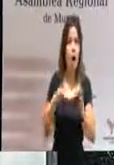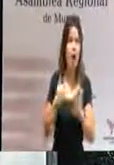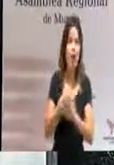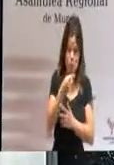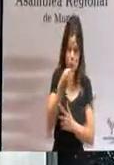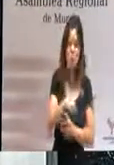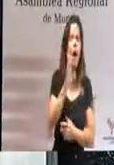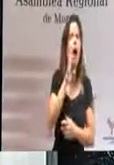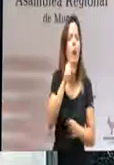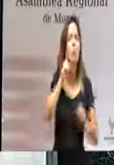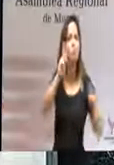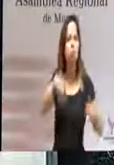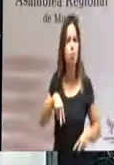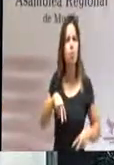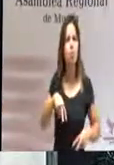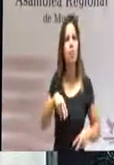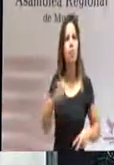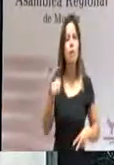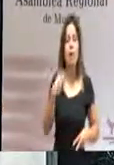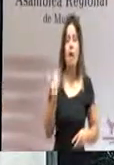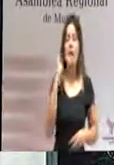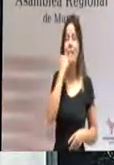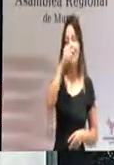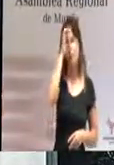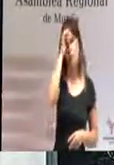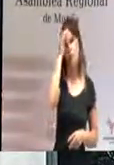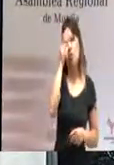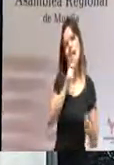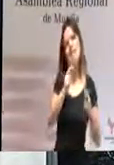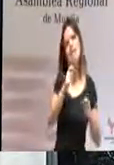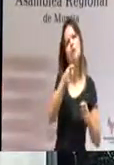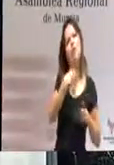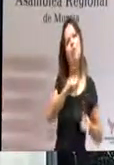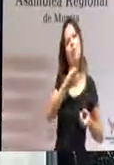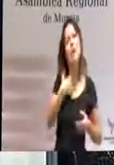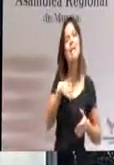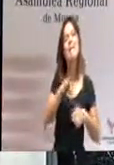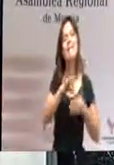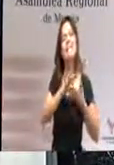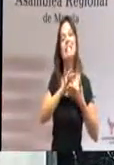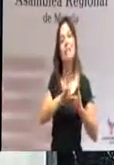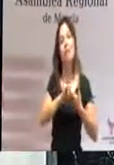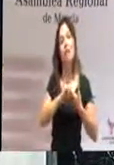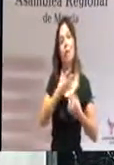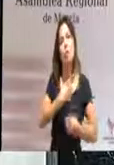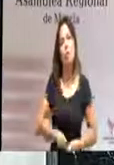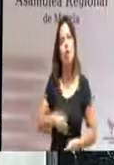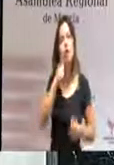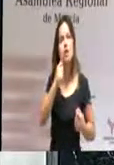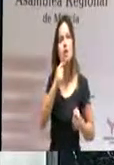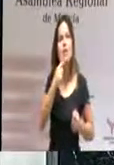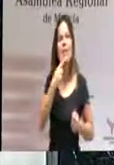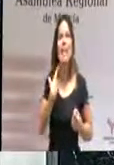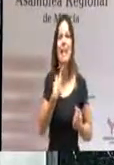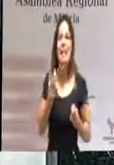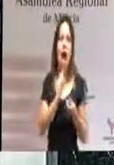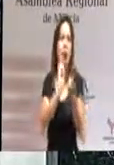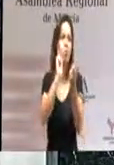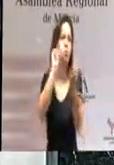mismo lo reconocía ayer, este pasado fin de semana, en una entrevista. El Servicio Murciano de Salud, dice, requiere un cambio